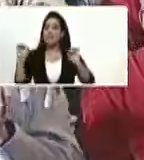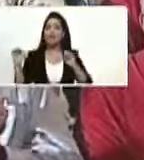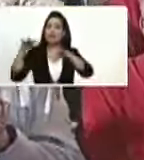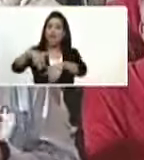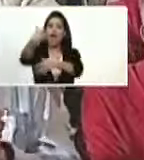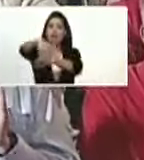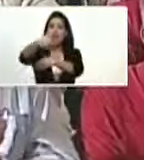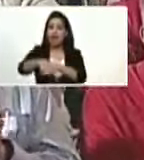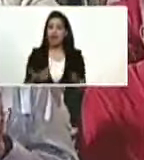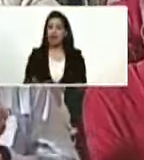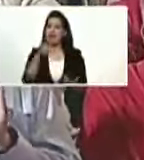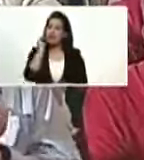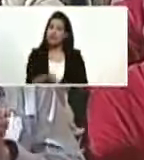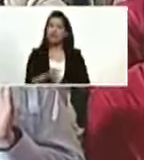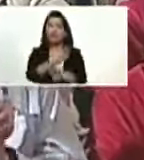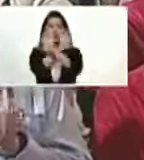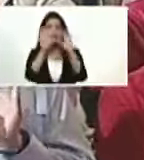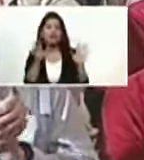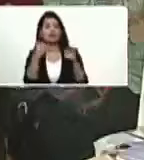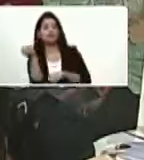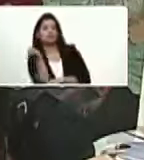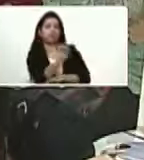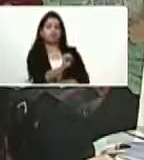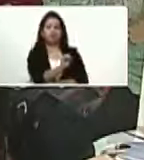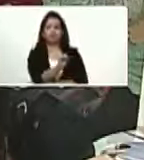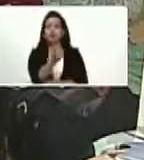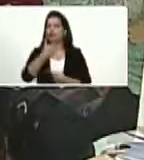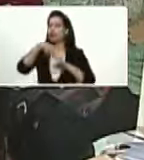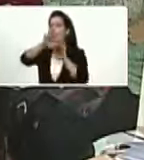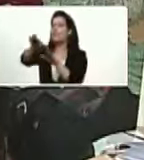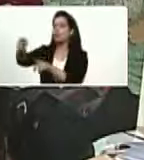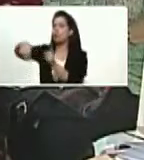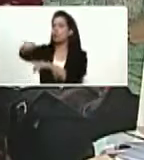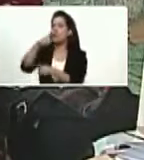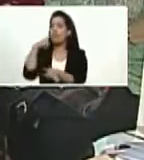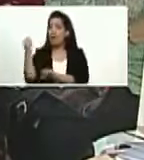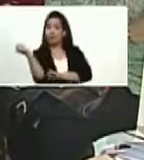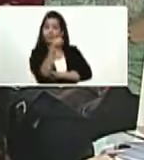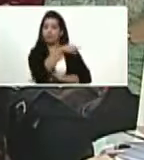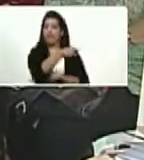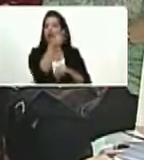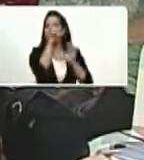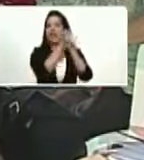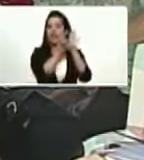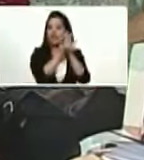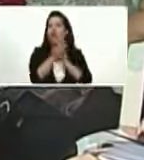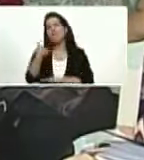y derrotarla. Cuenten con mi apoyo para derrotarla. Vale